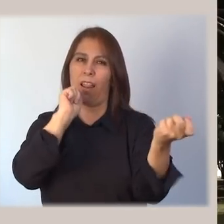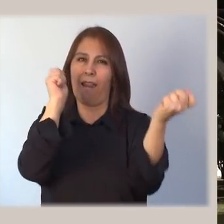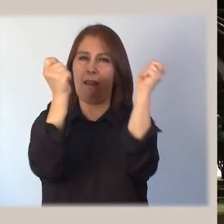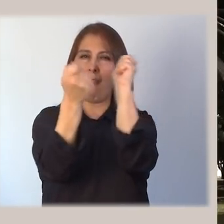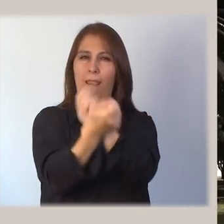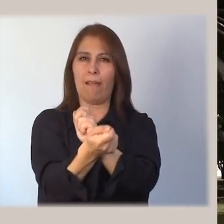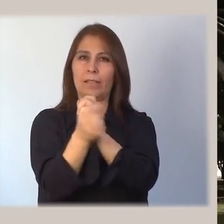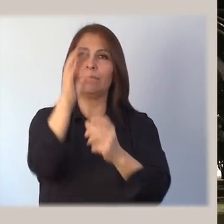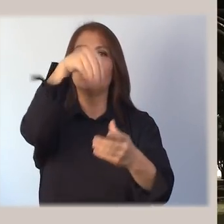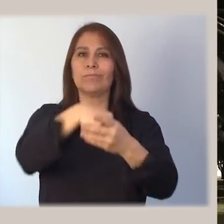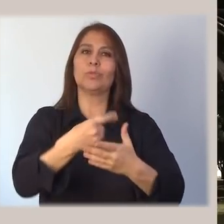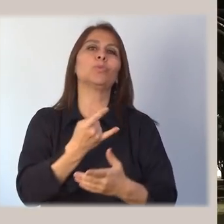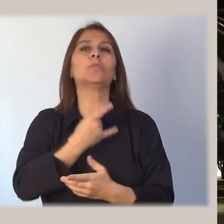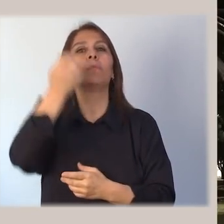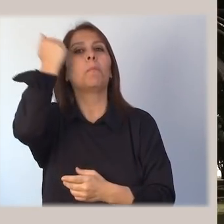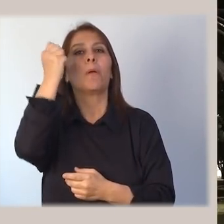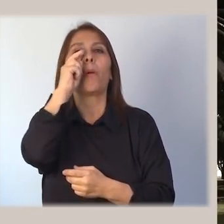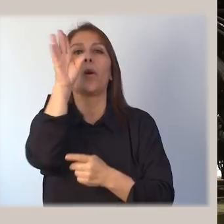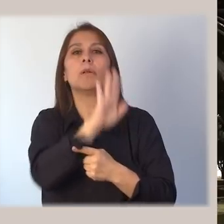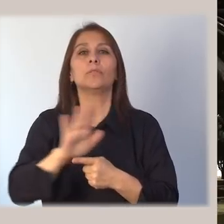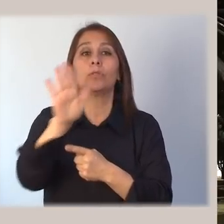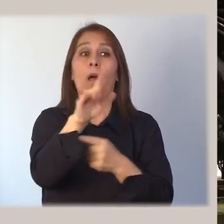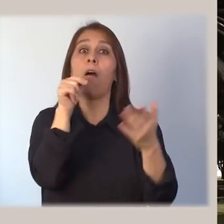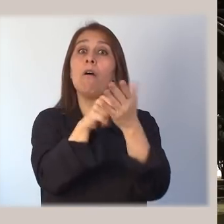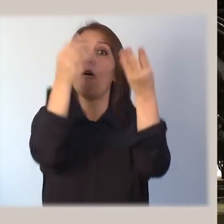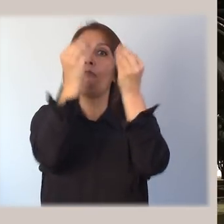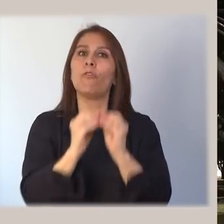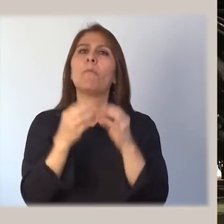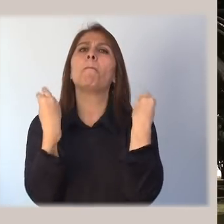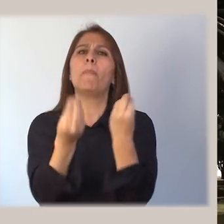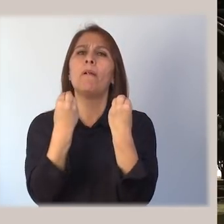nos posibilite renovar la acreditación de alta calidad de